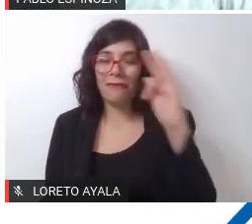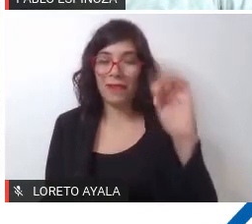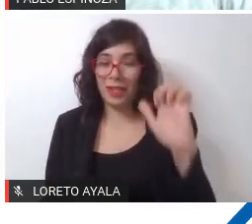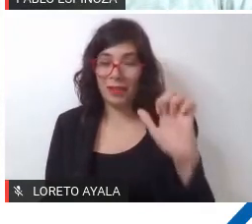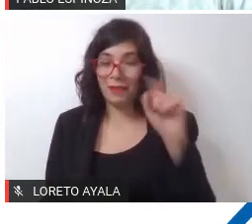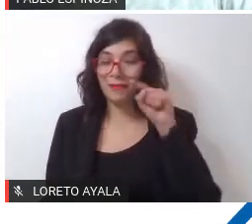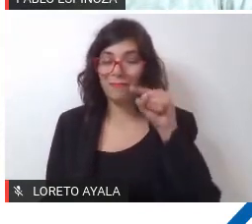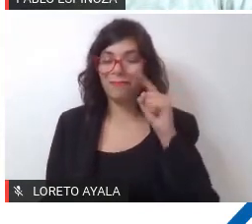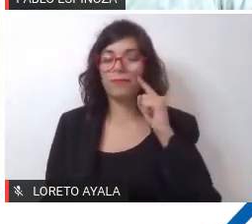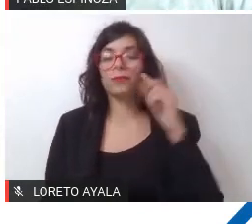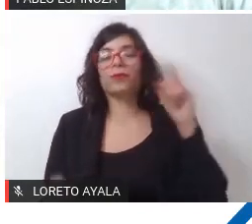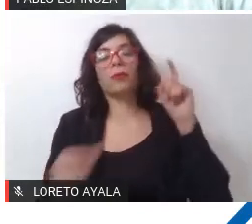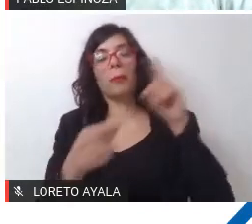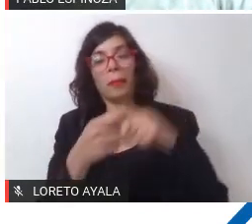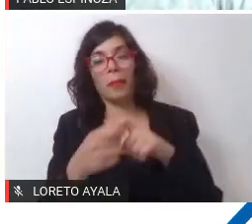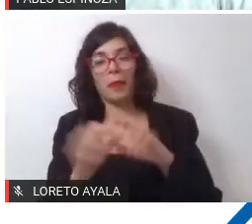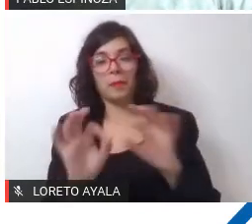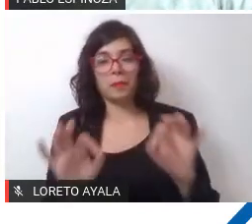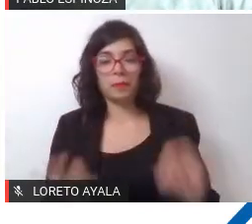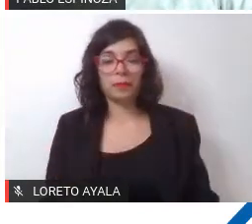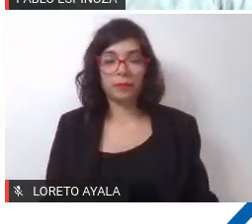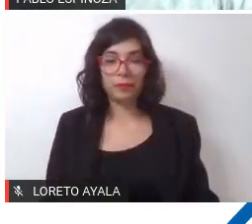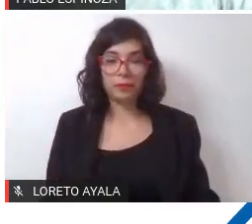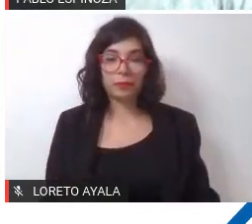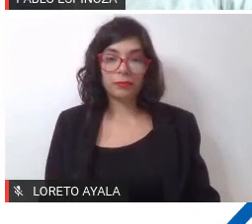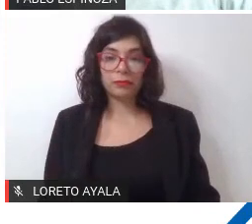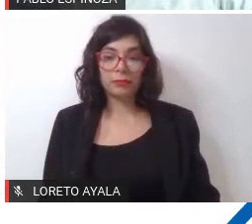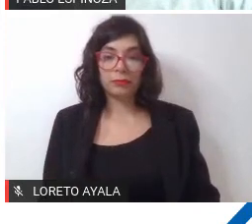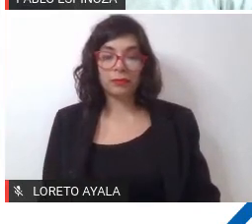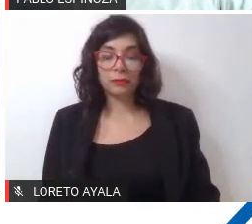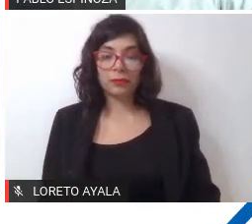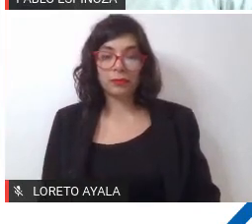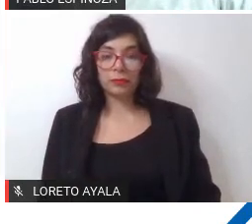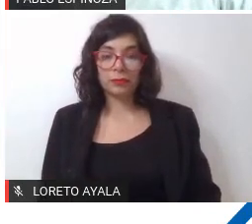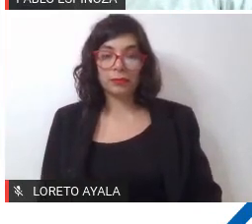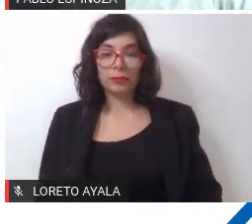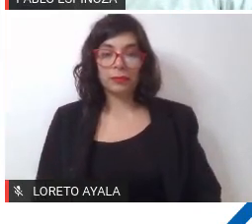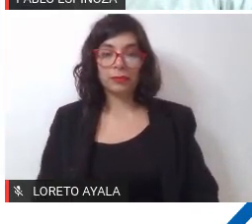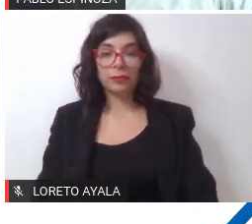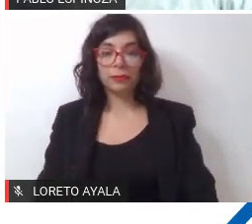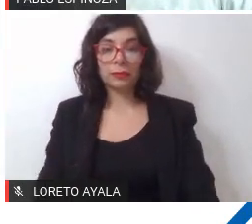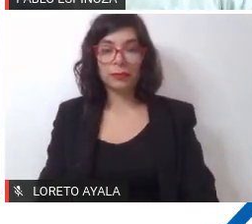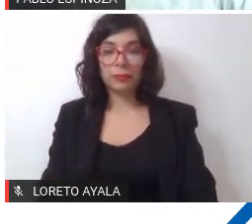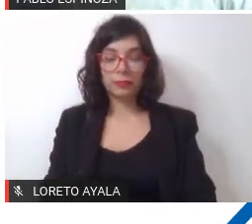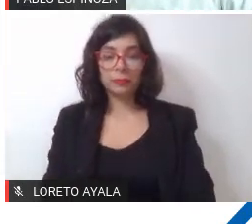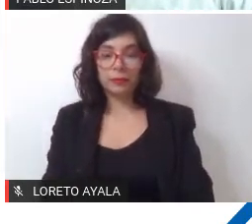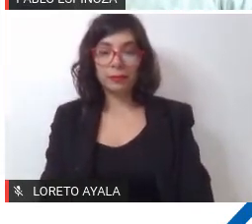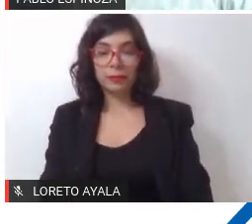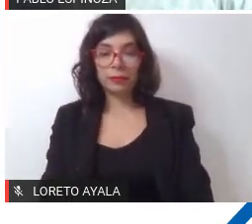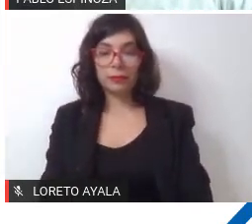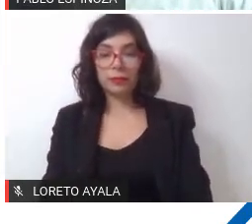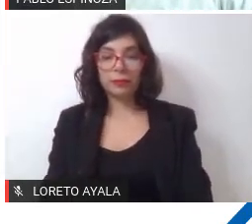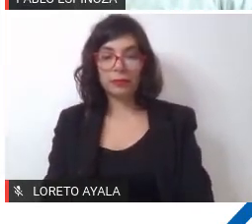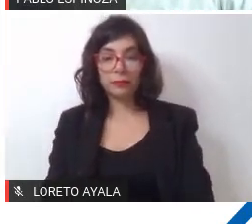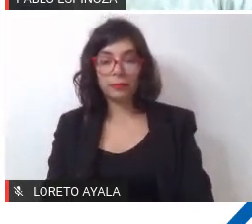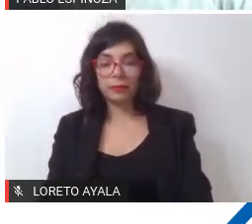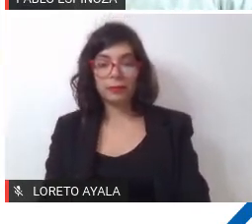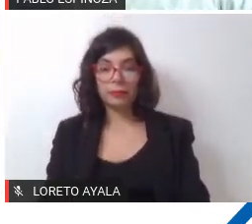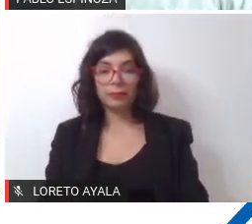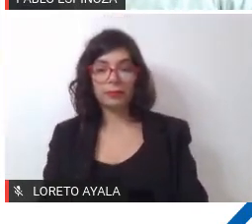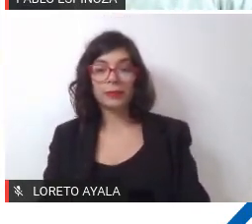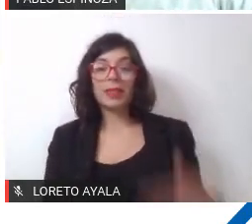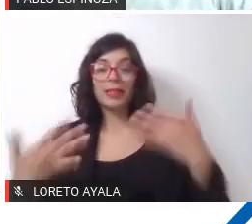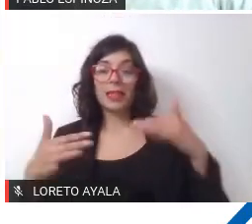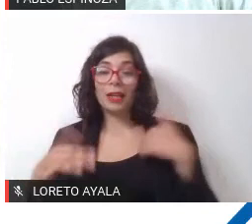ciclo-de-seminarios. Muchas gracias, Marco. Con respecto a los certificados, acabo de hablar con Mauro Solano, que es el encargado del tema de